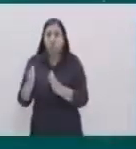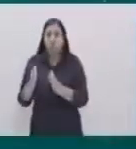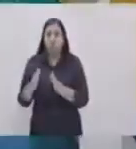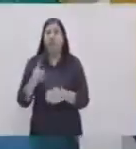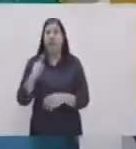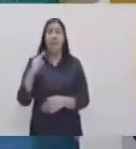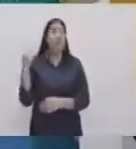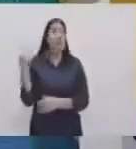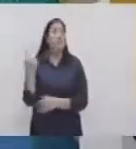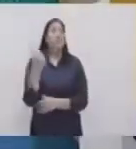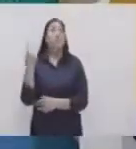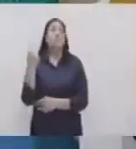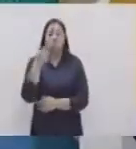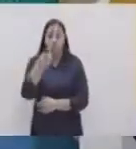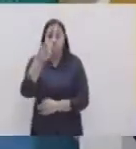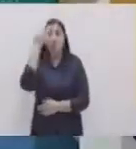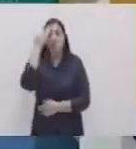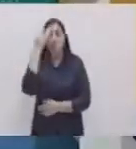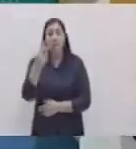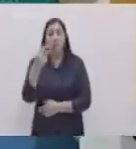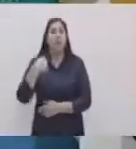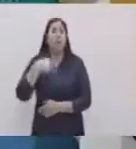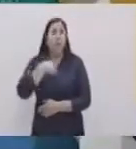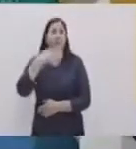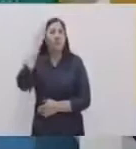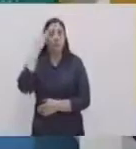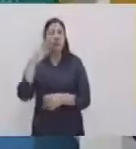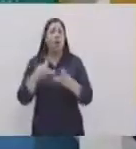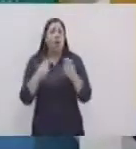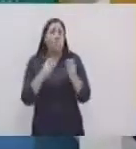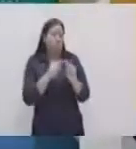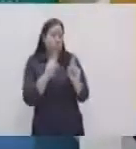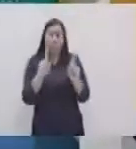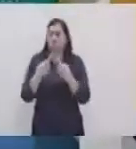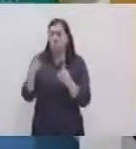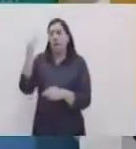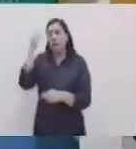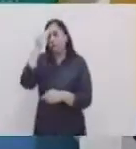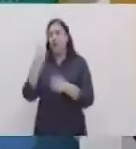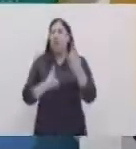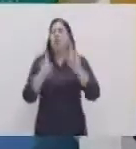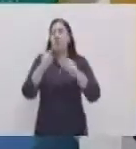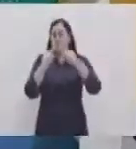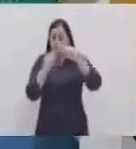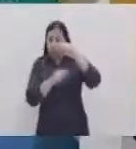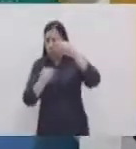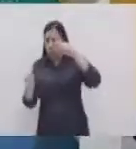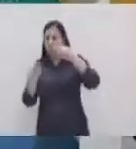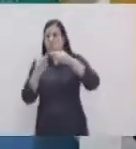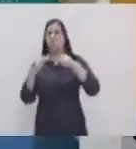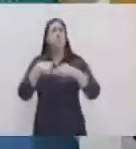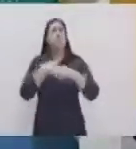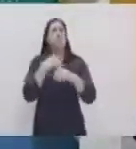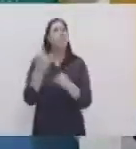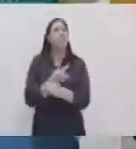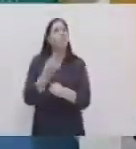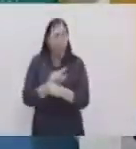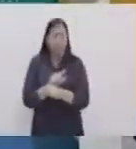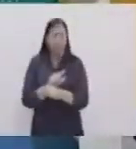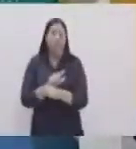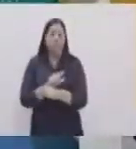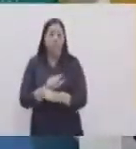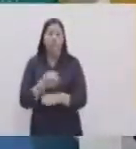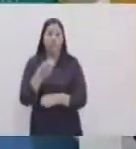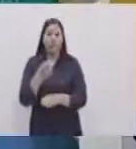clasificación. Esto es muy importante saberlo, ya que nos ayuda a diferenciar y a saber qué triángulos podemos estar utilizando cuando hacemos